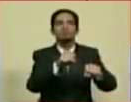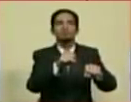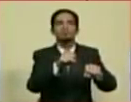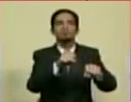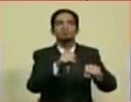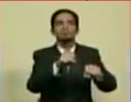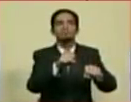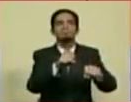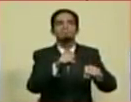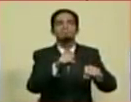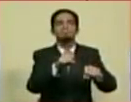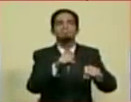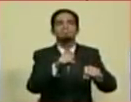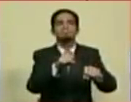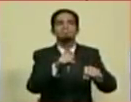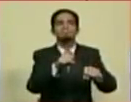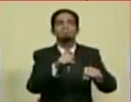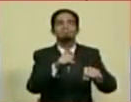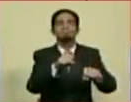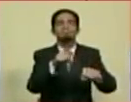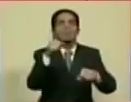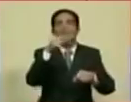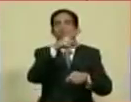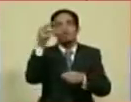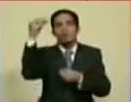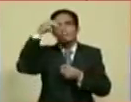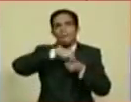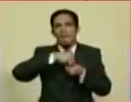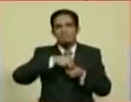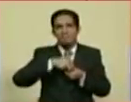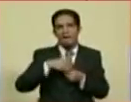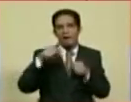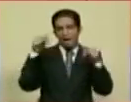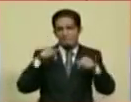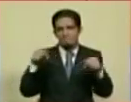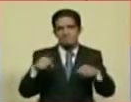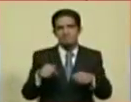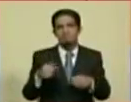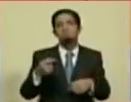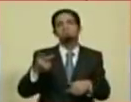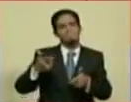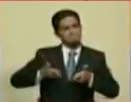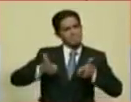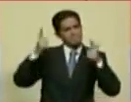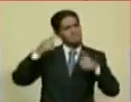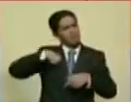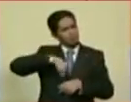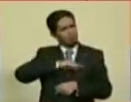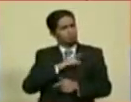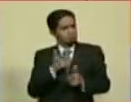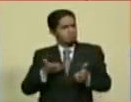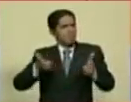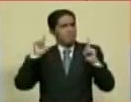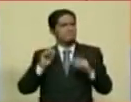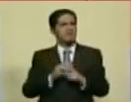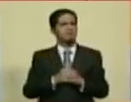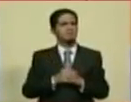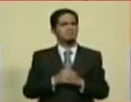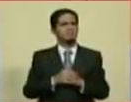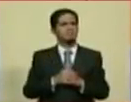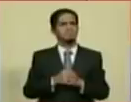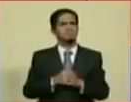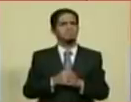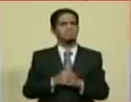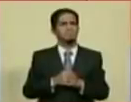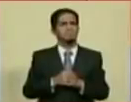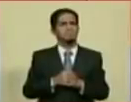criminales del país y que nos dejen ser libres. No vamos a ser